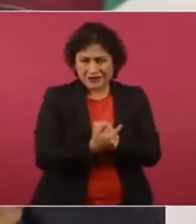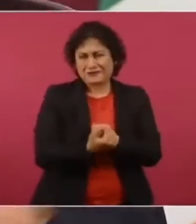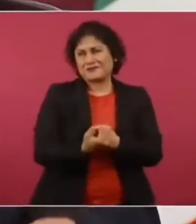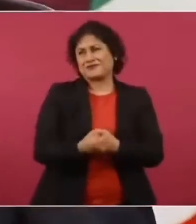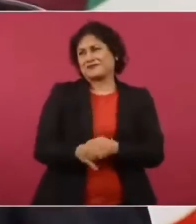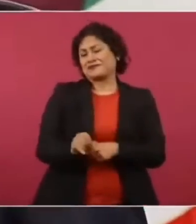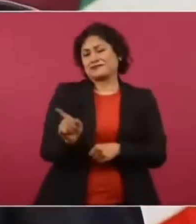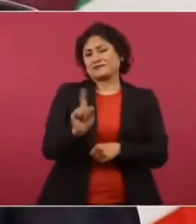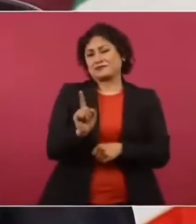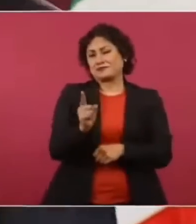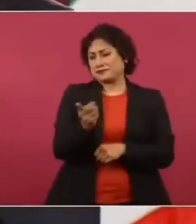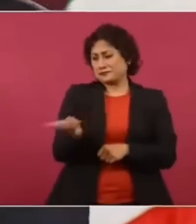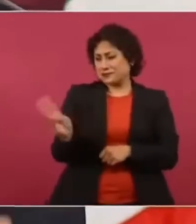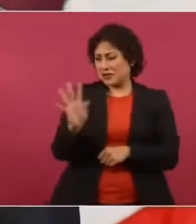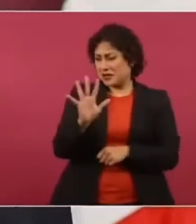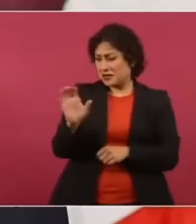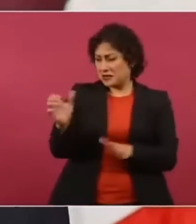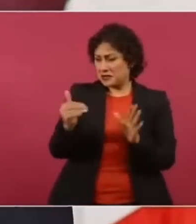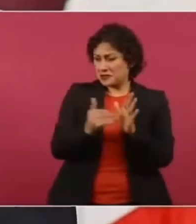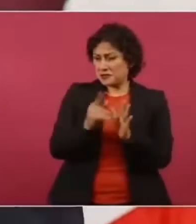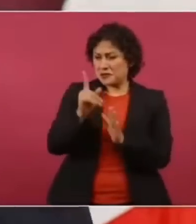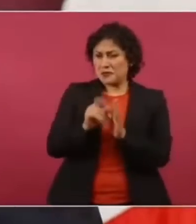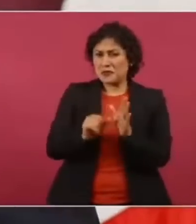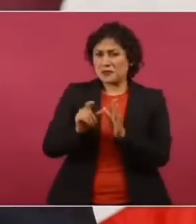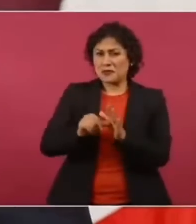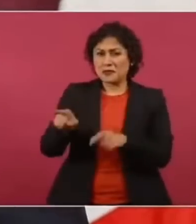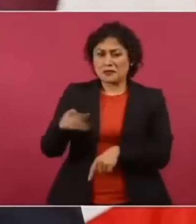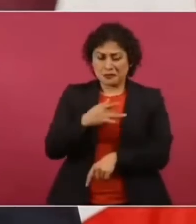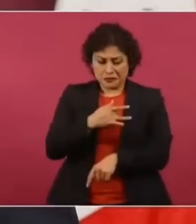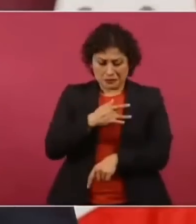¿Qué sensibilidad puede tener